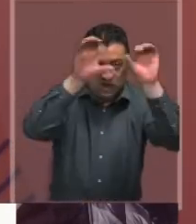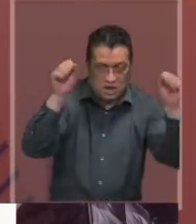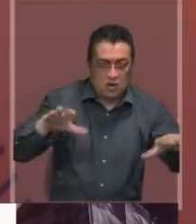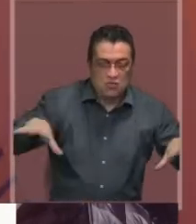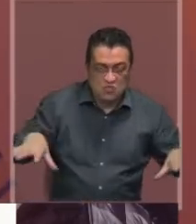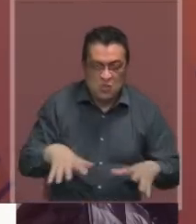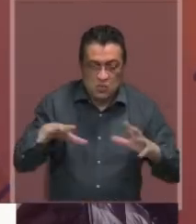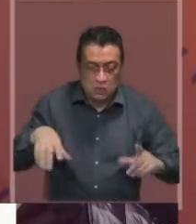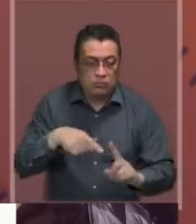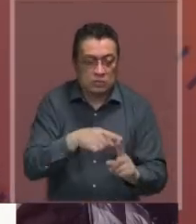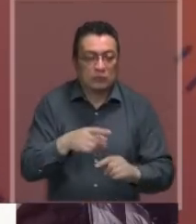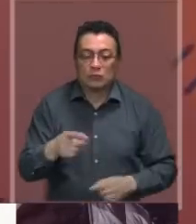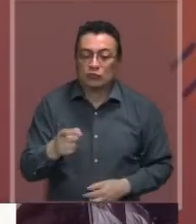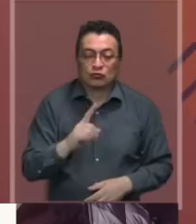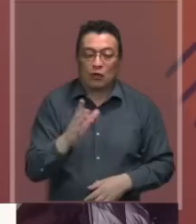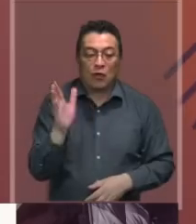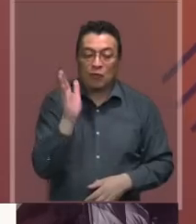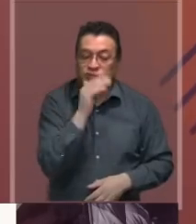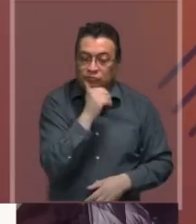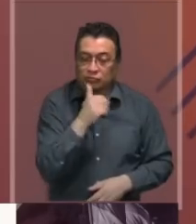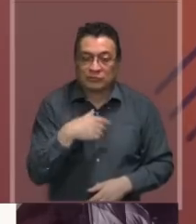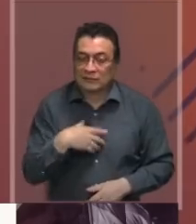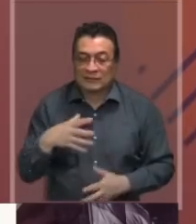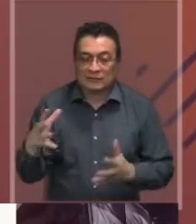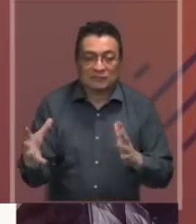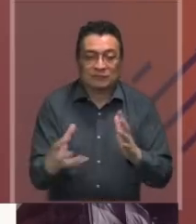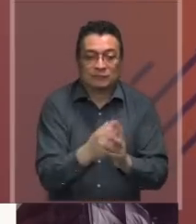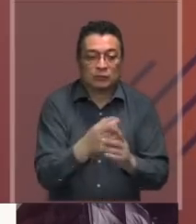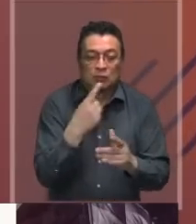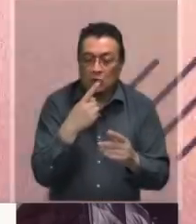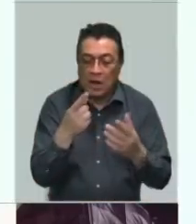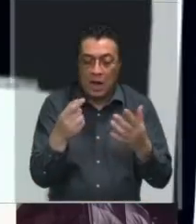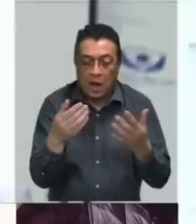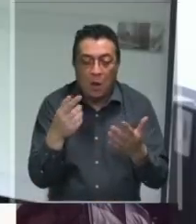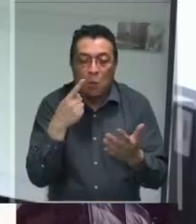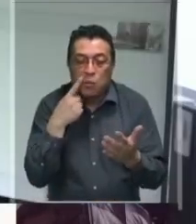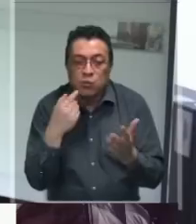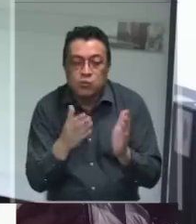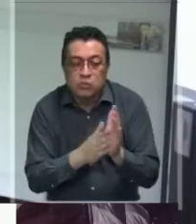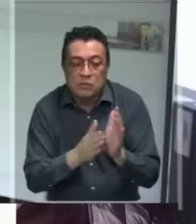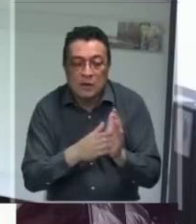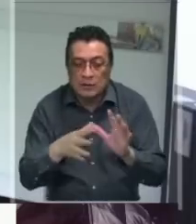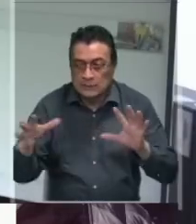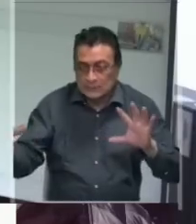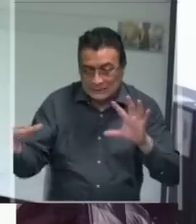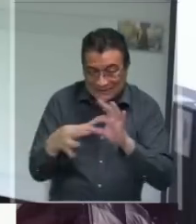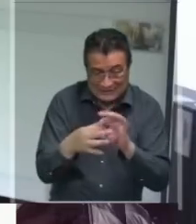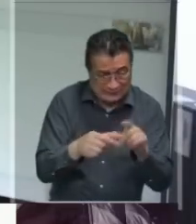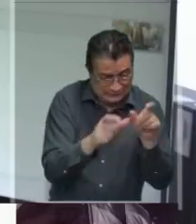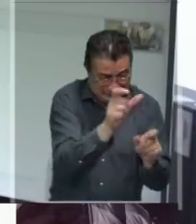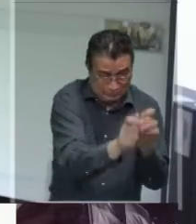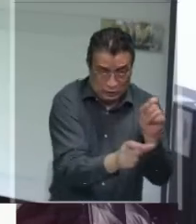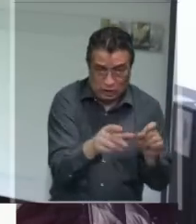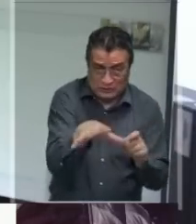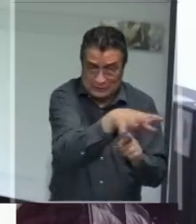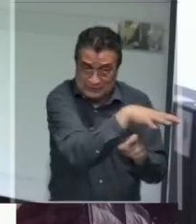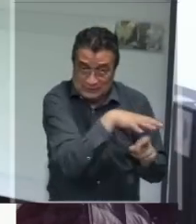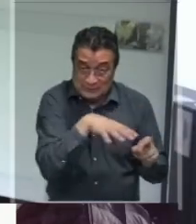No logramos obtener ningún tipo de antecedente que vincule a estos sujetos